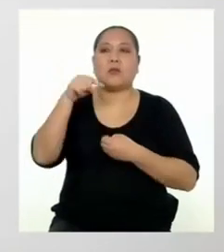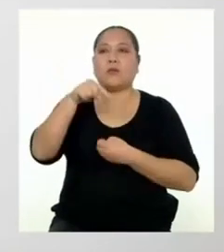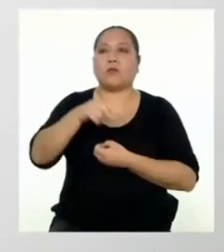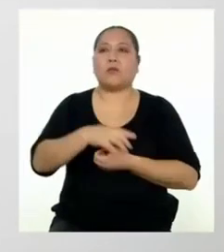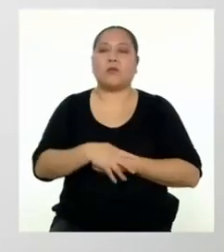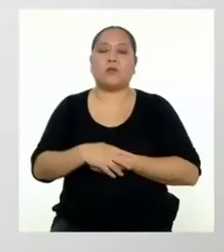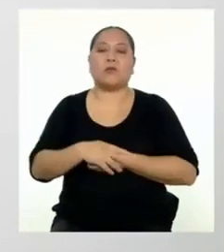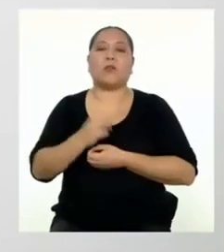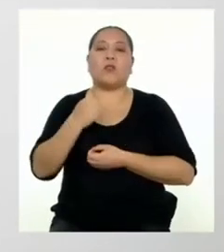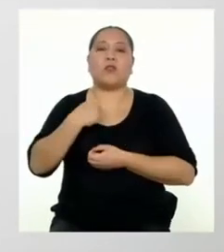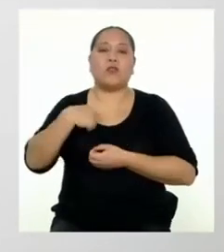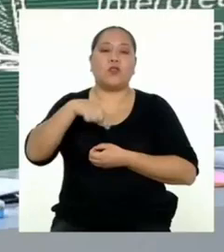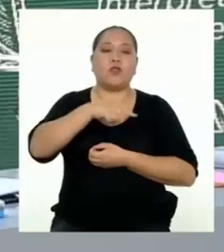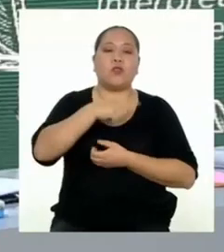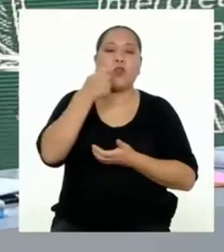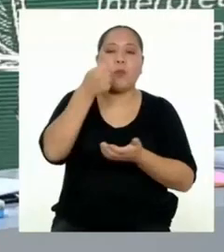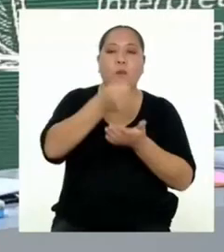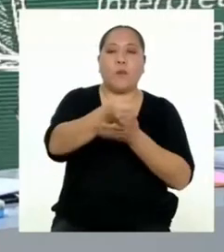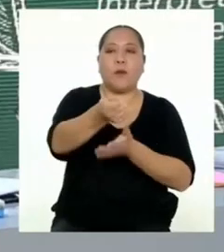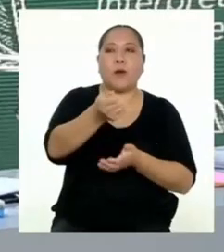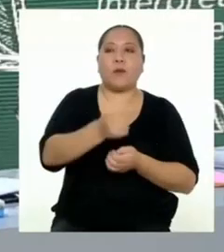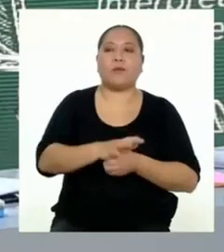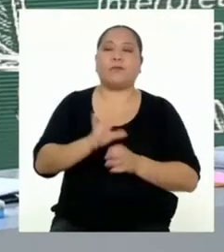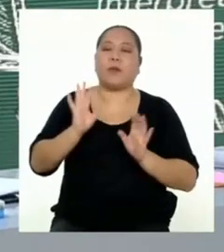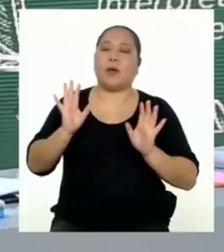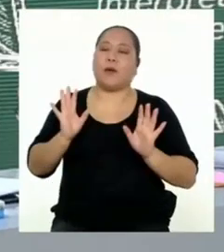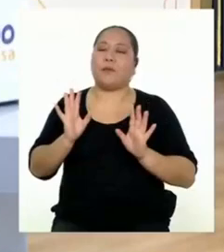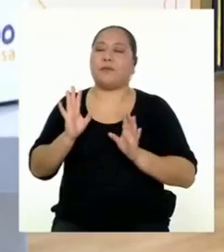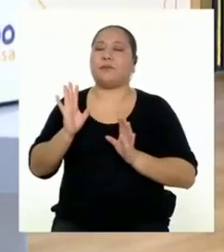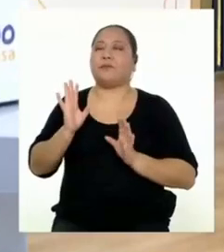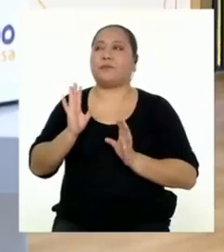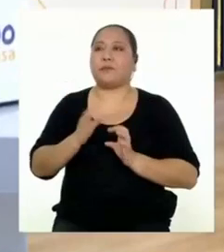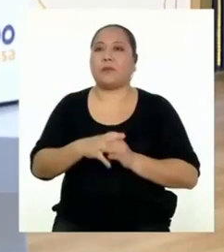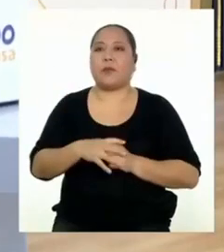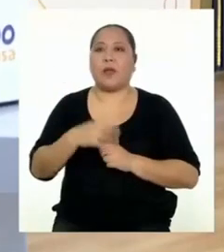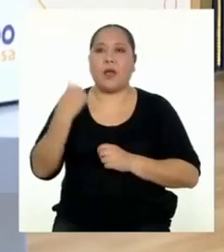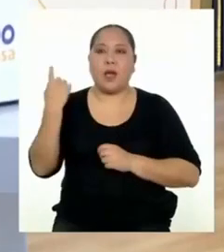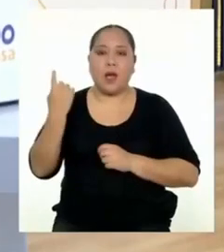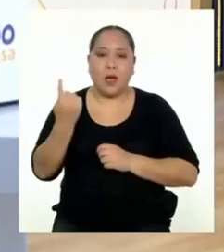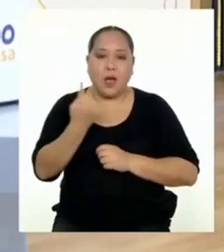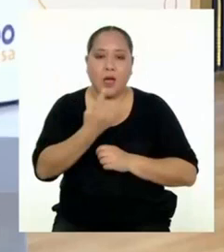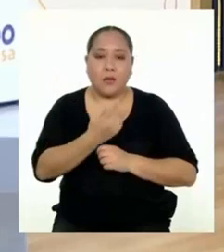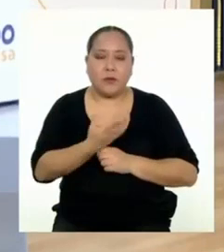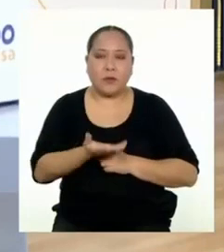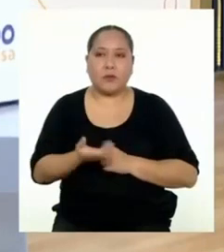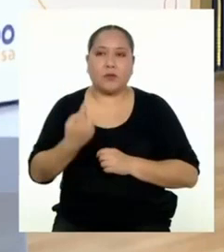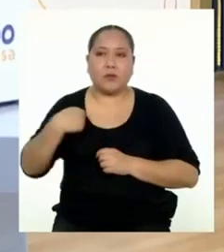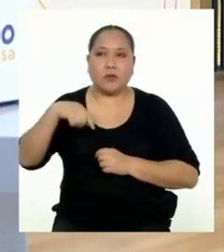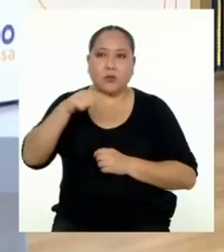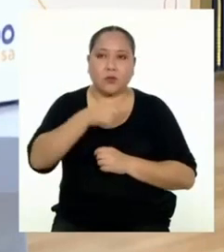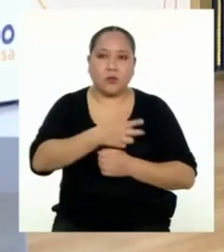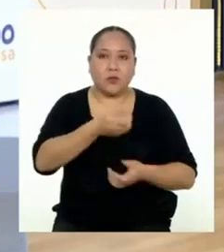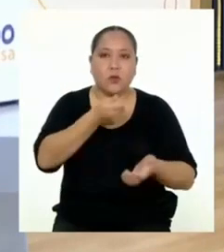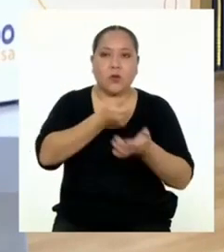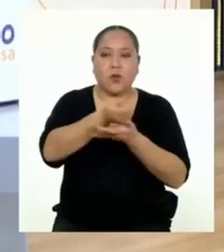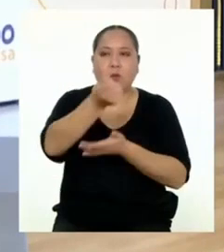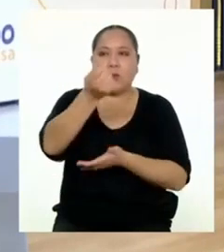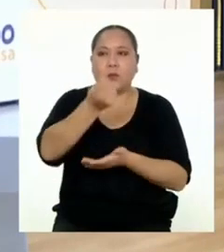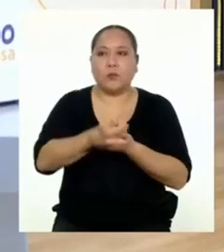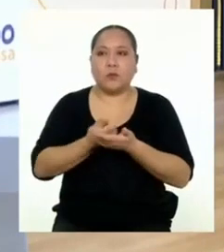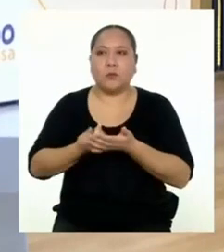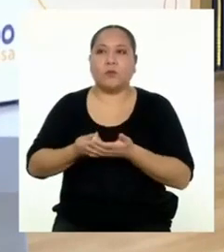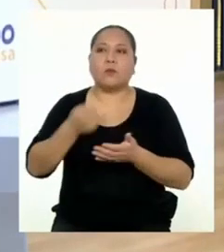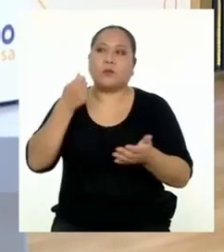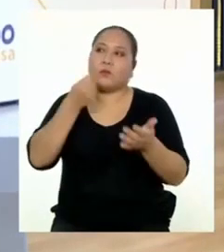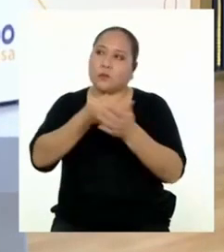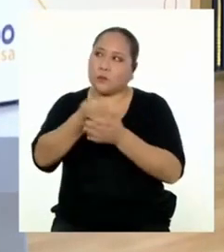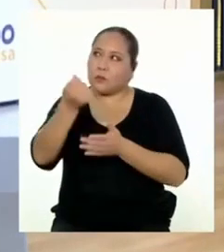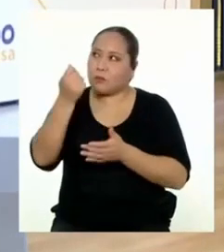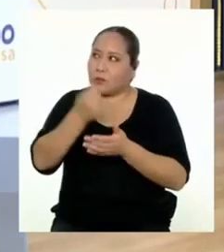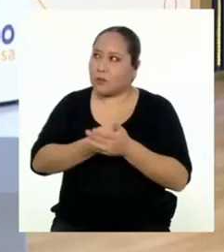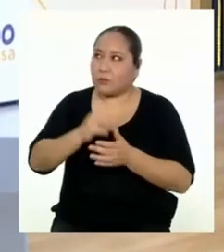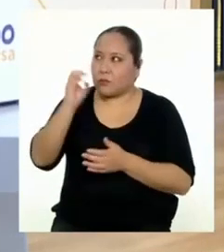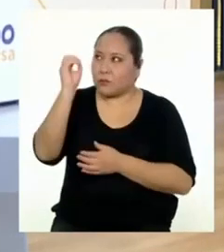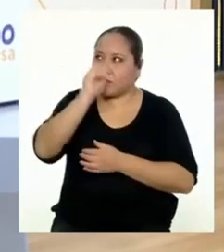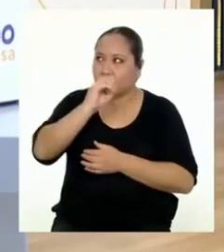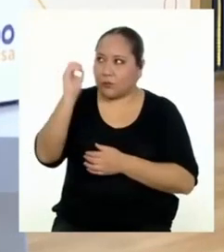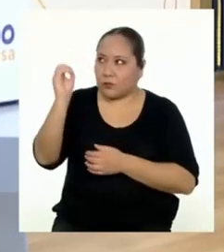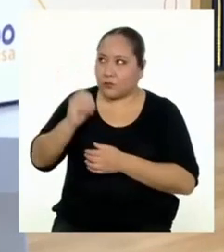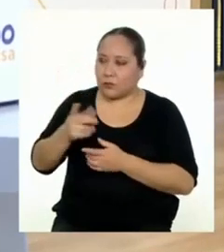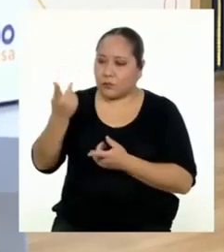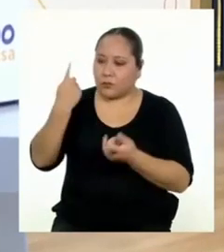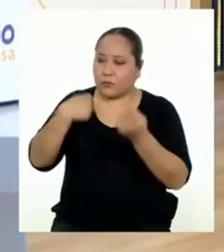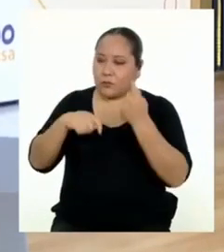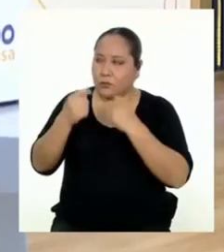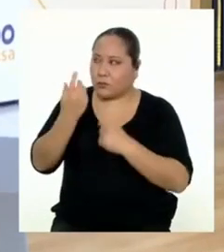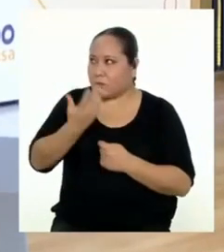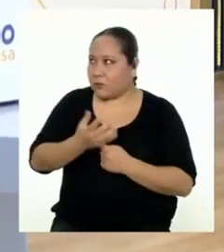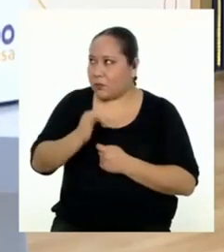precio que nosotros hemos pagado. Entonces, cada vez que nosotros hacemos una compra, estamos pagando el impuesto general a